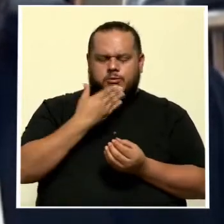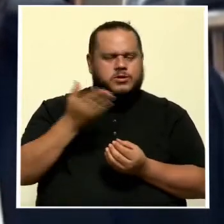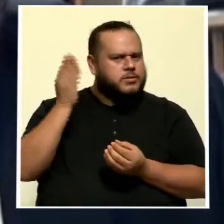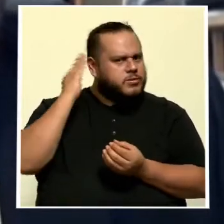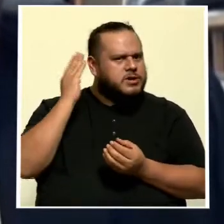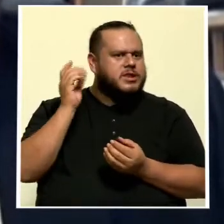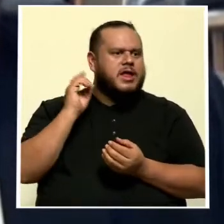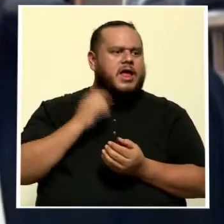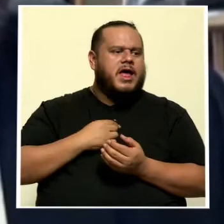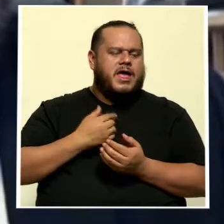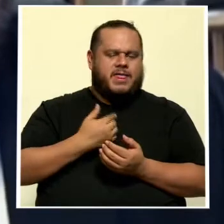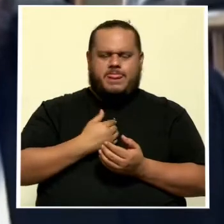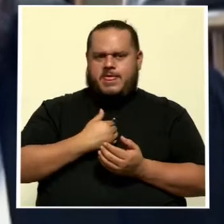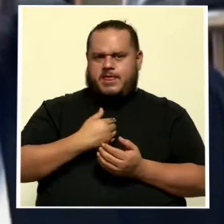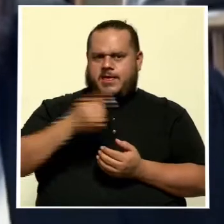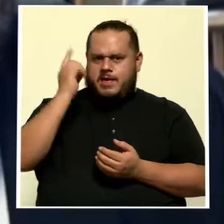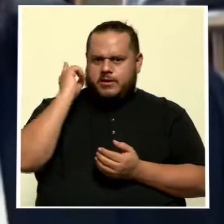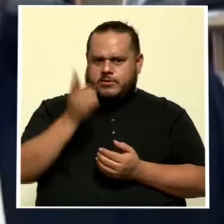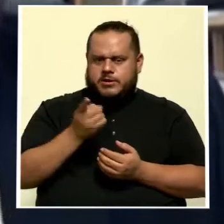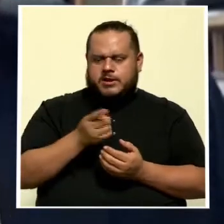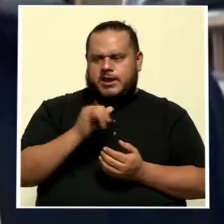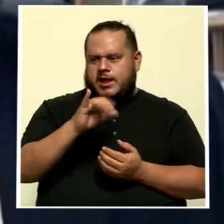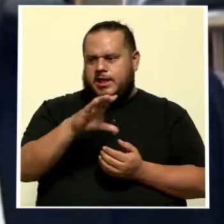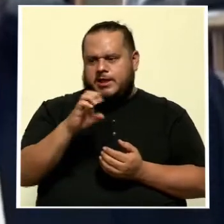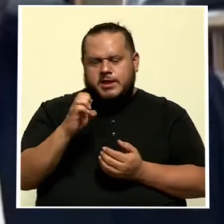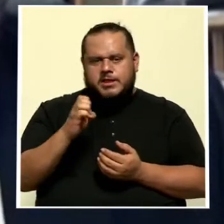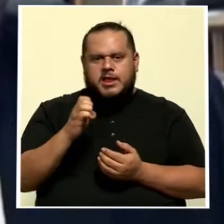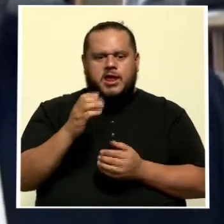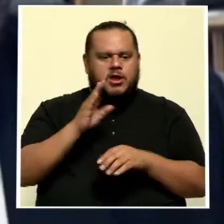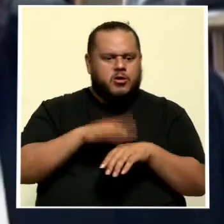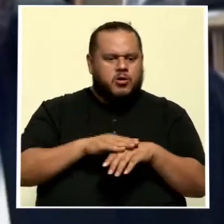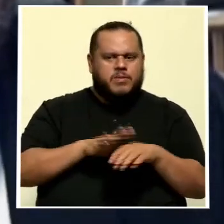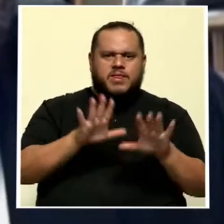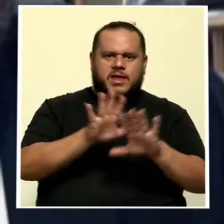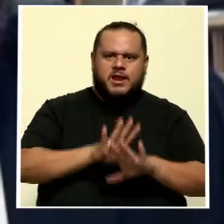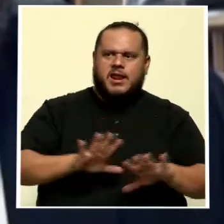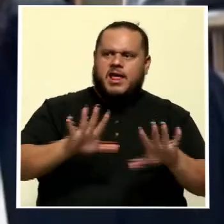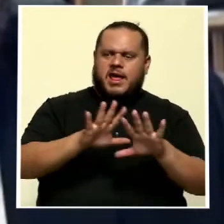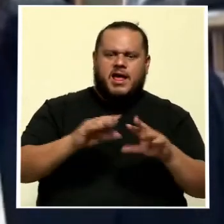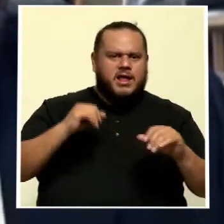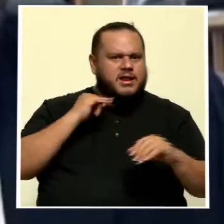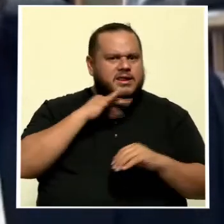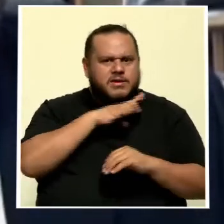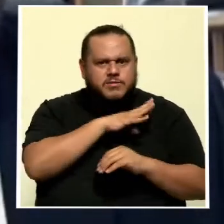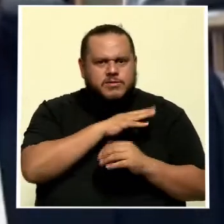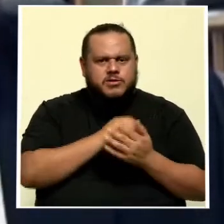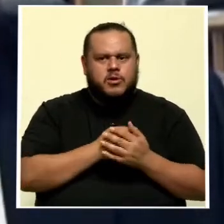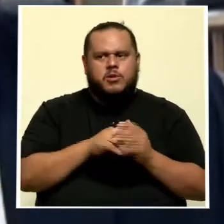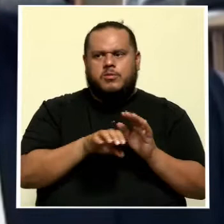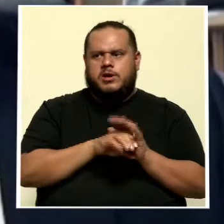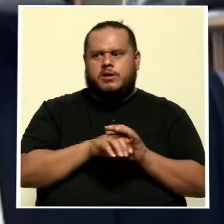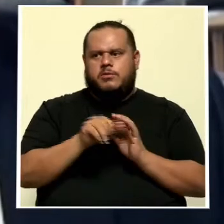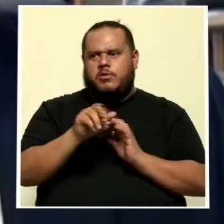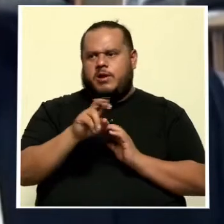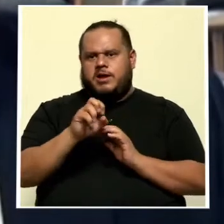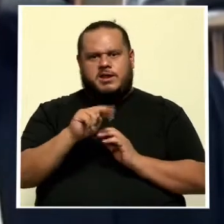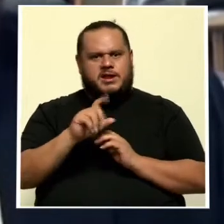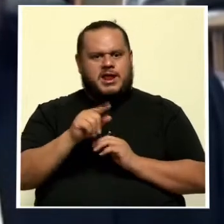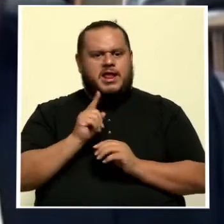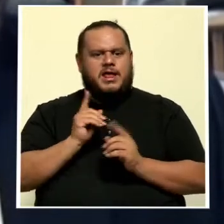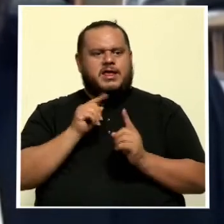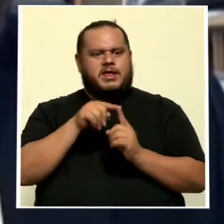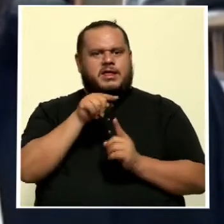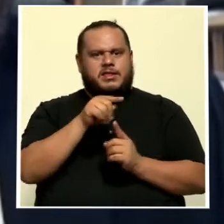tenido que condenar al ICE por la contaminación de sedimentos en el río Arenal, y hasta allí llegó la condena de